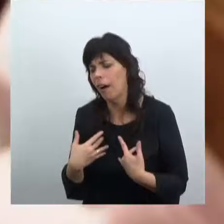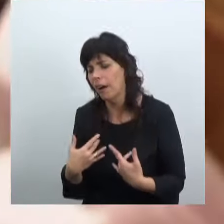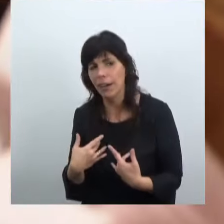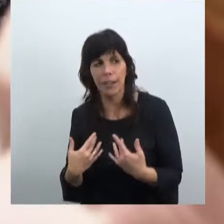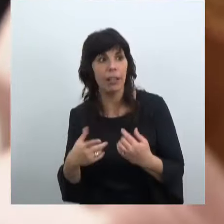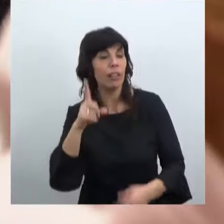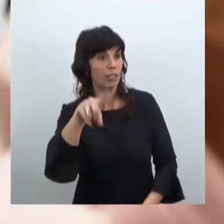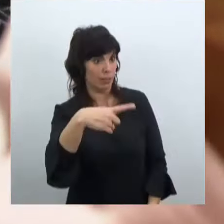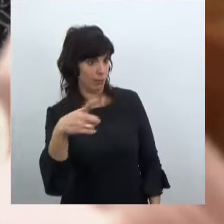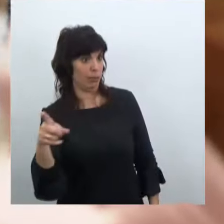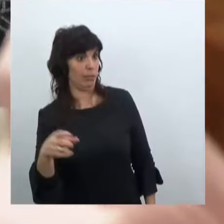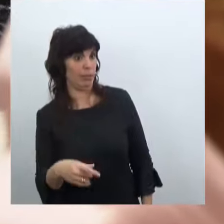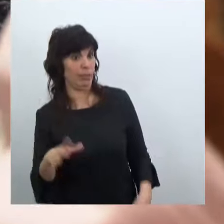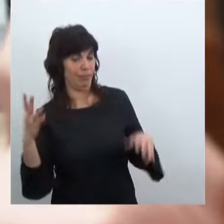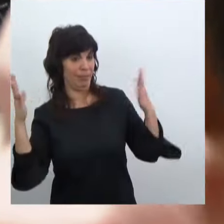¿Sí o no?